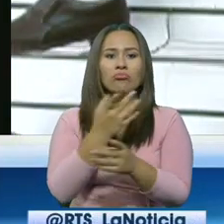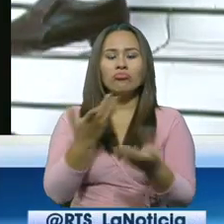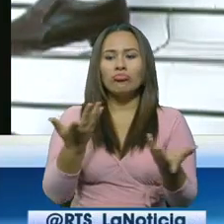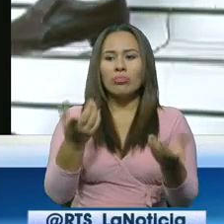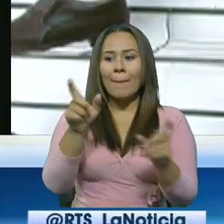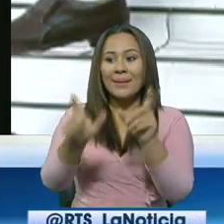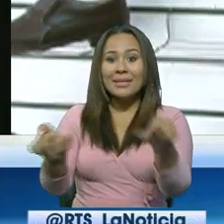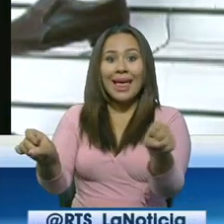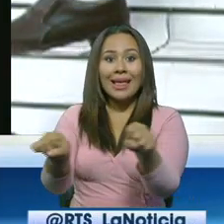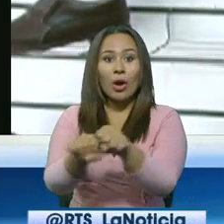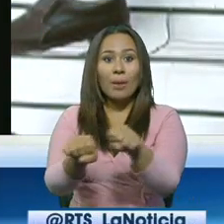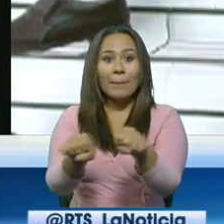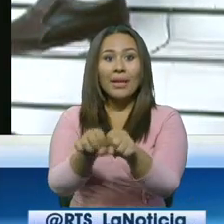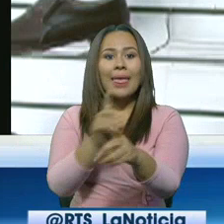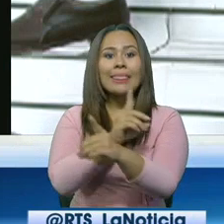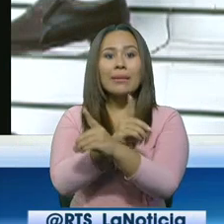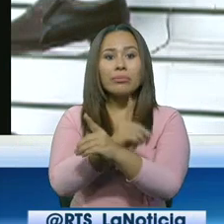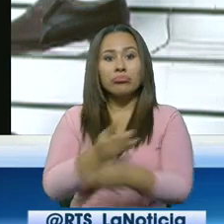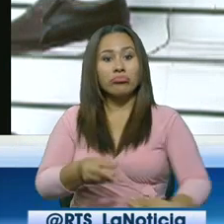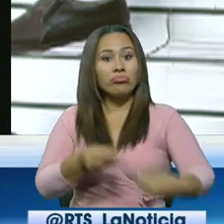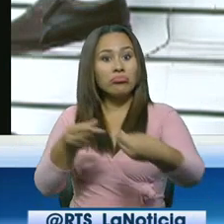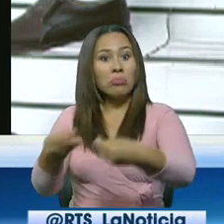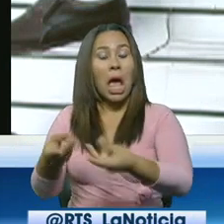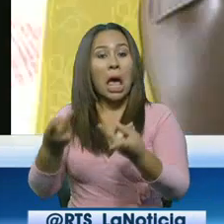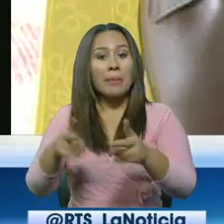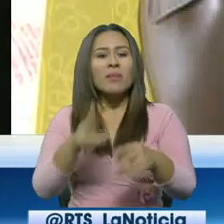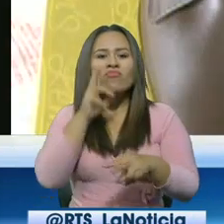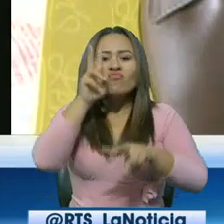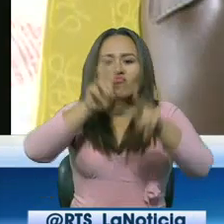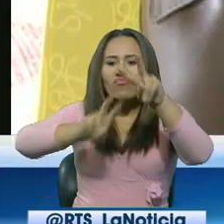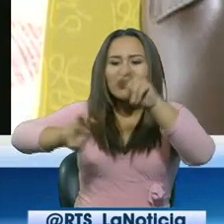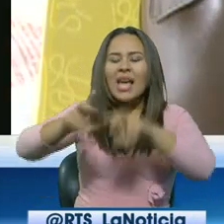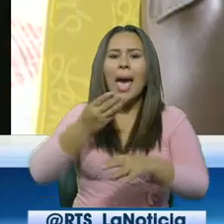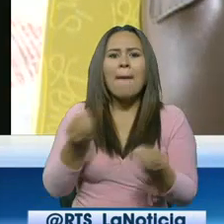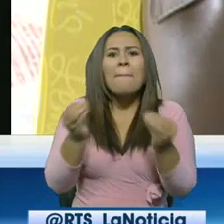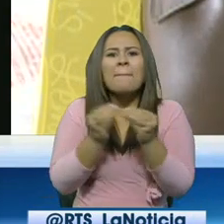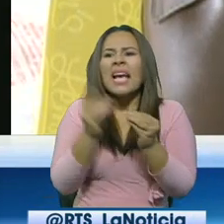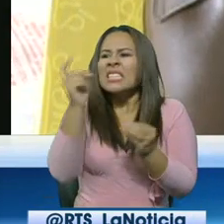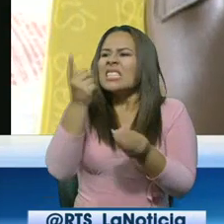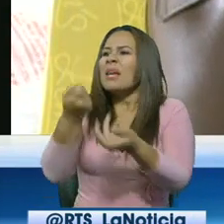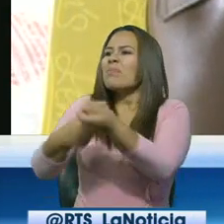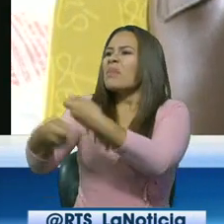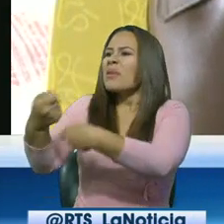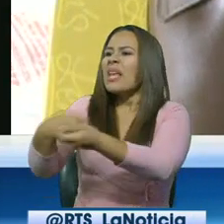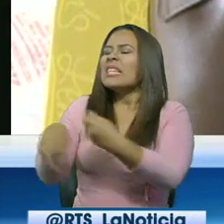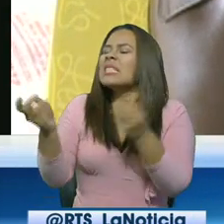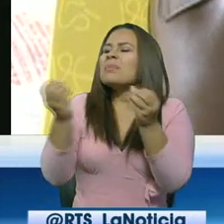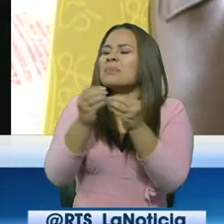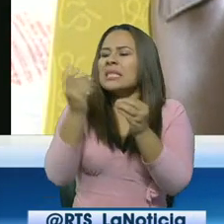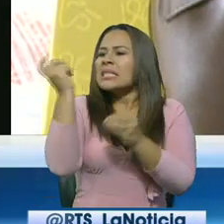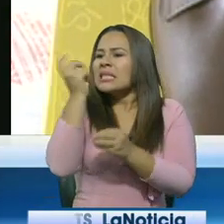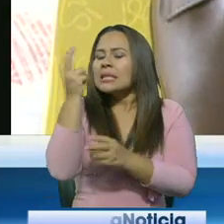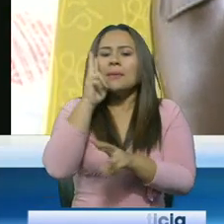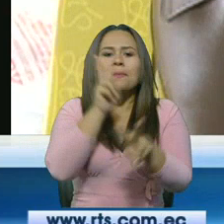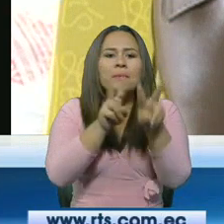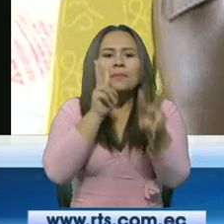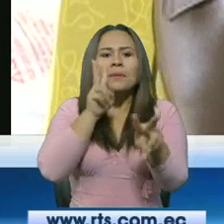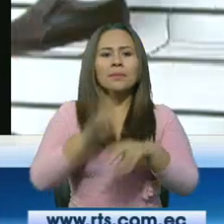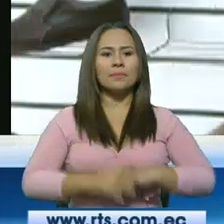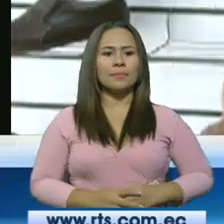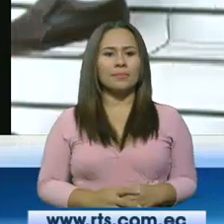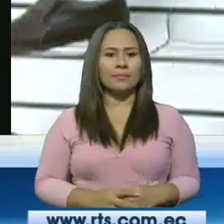eso es lo muy importante, que debemos hacer un estudio, qué es lo que necesita el mercado, qué es lo que necesita